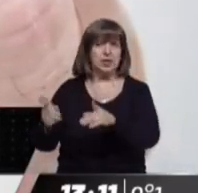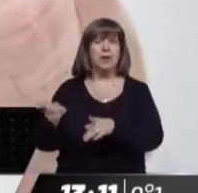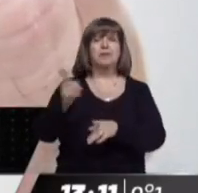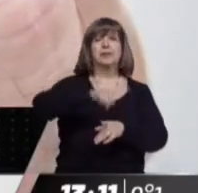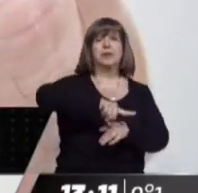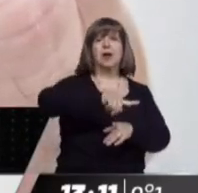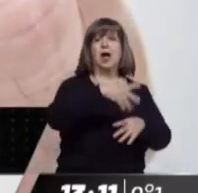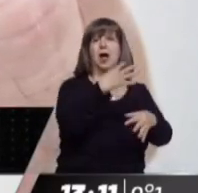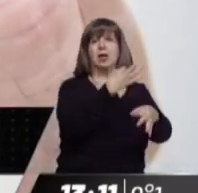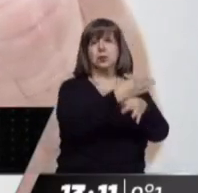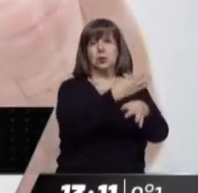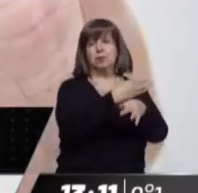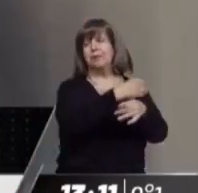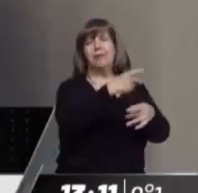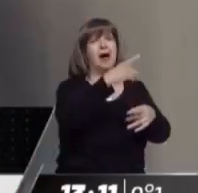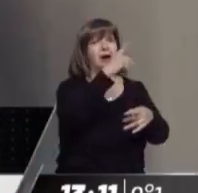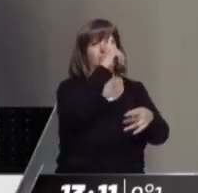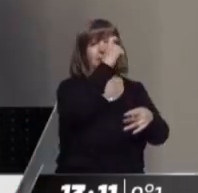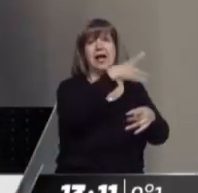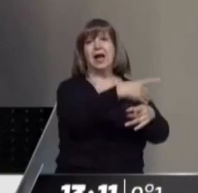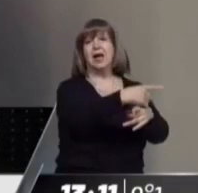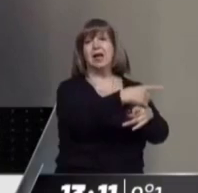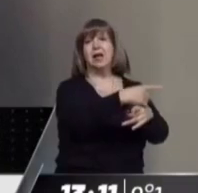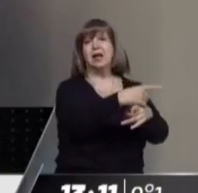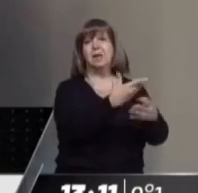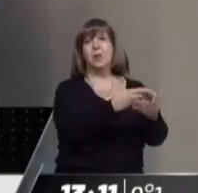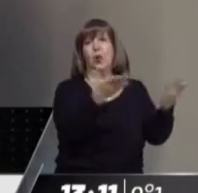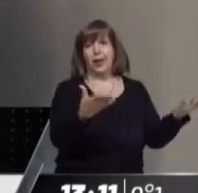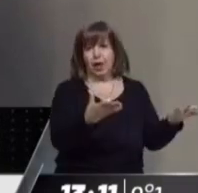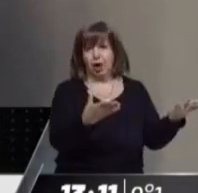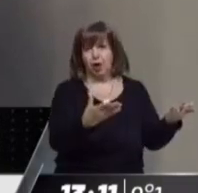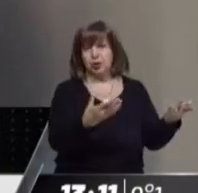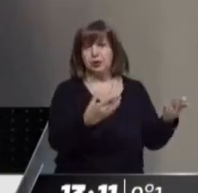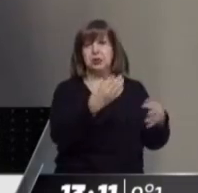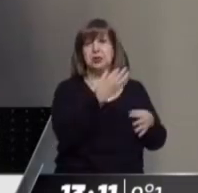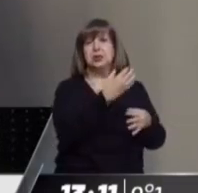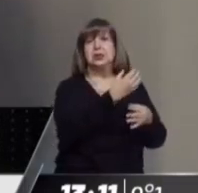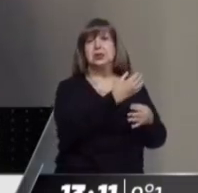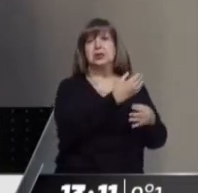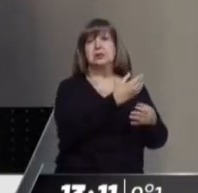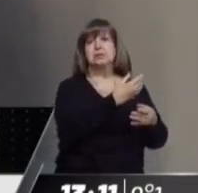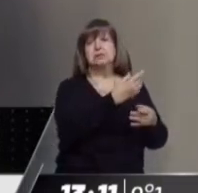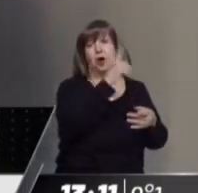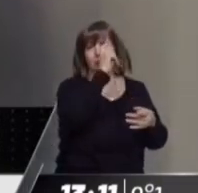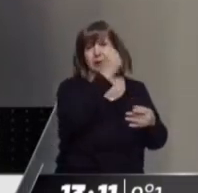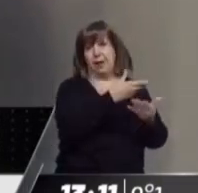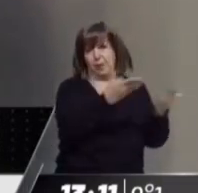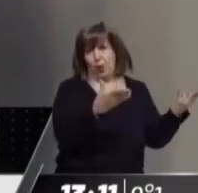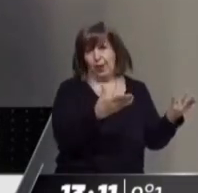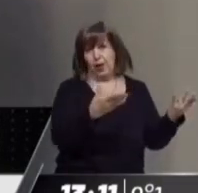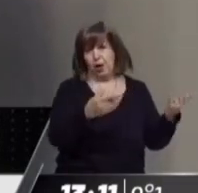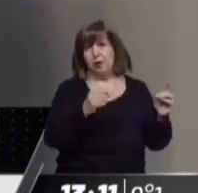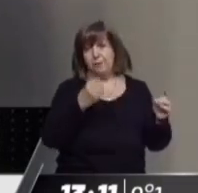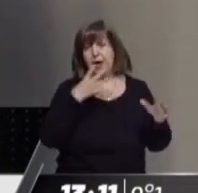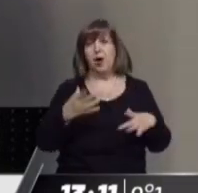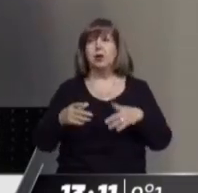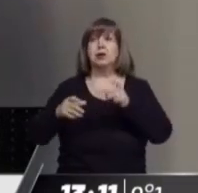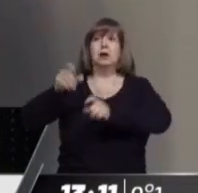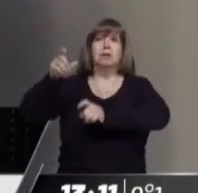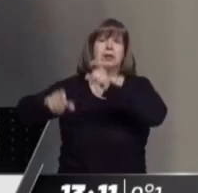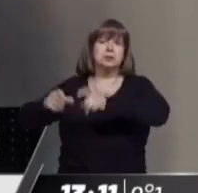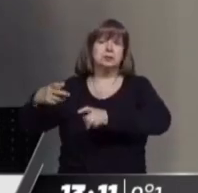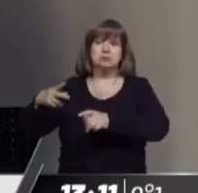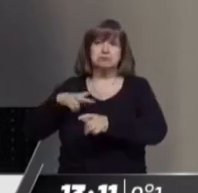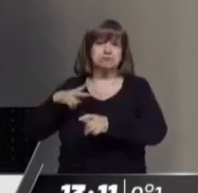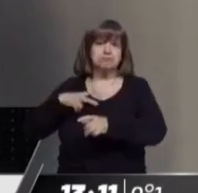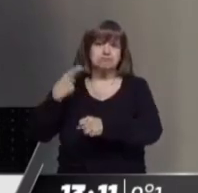práctica médica no al módulo a las clínicas para que esto se pueda plasmar y la gente hace lo que puede como Hacemos todos Entonces qué pasa mucha gente